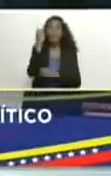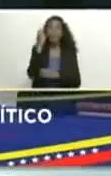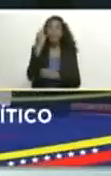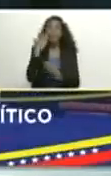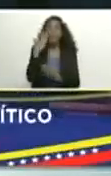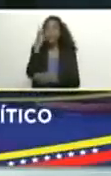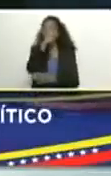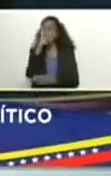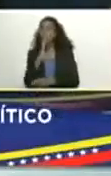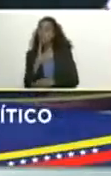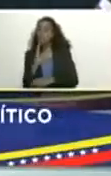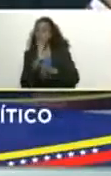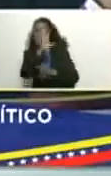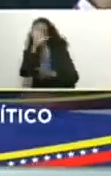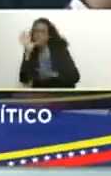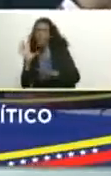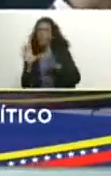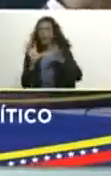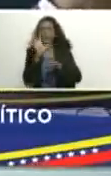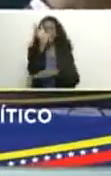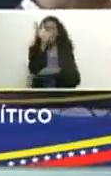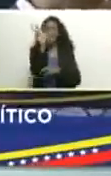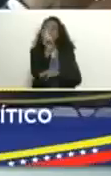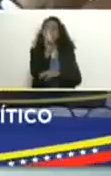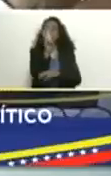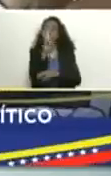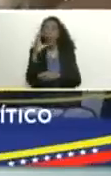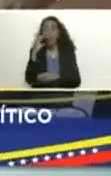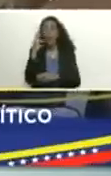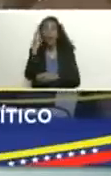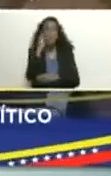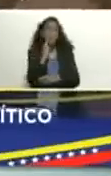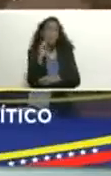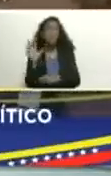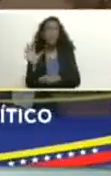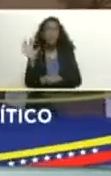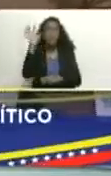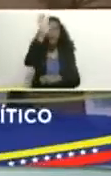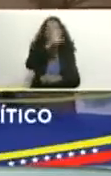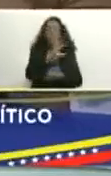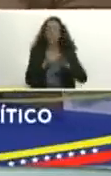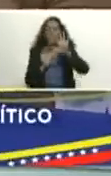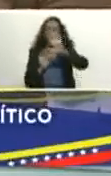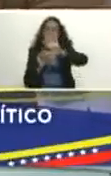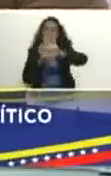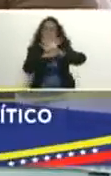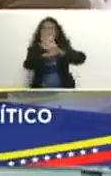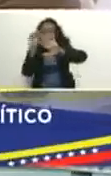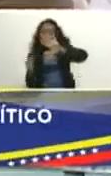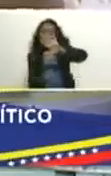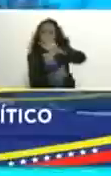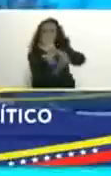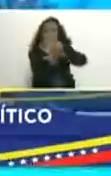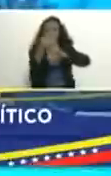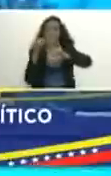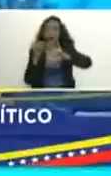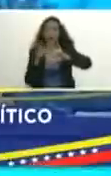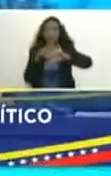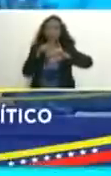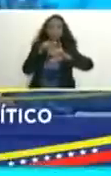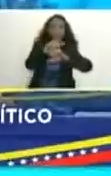por Brasil, ahí en Bolívar. Y dijimos, no pasarán, y